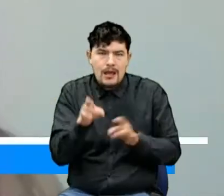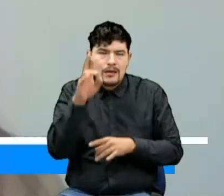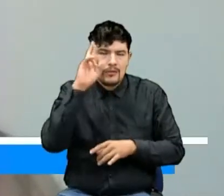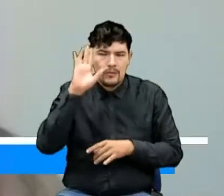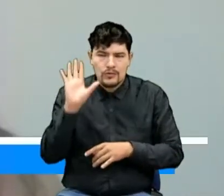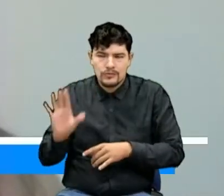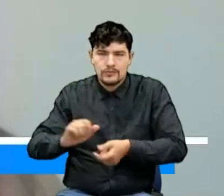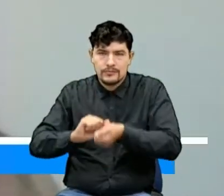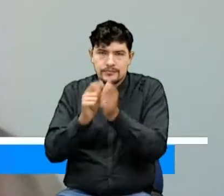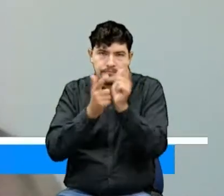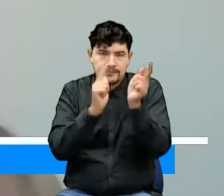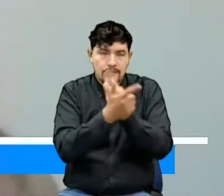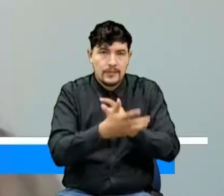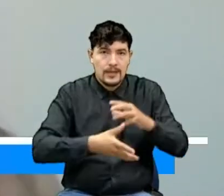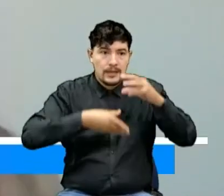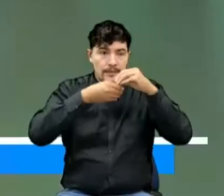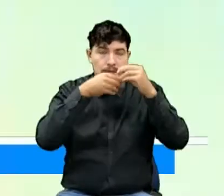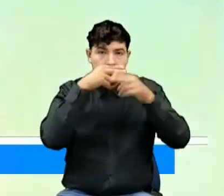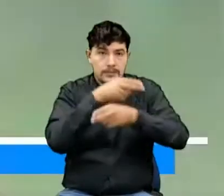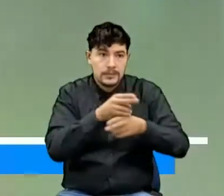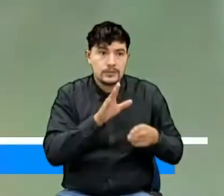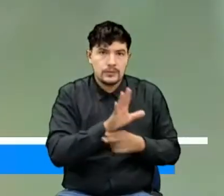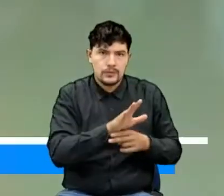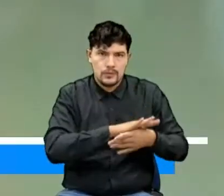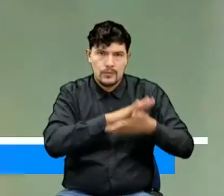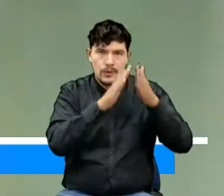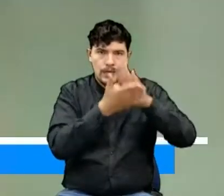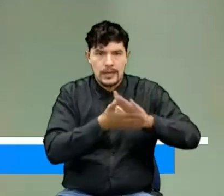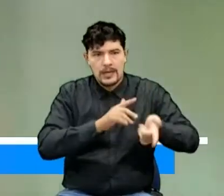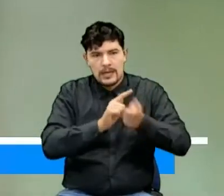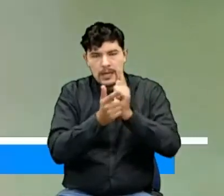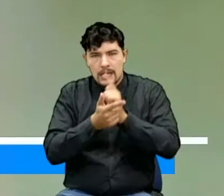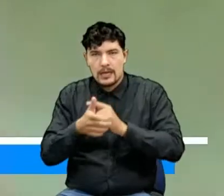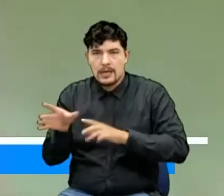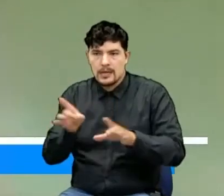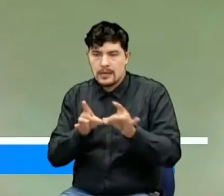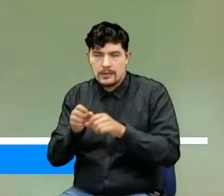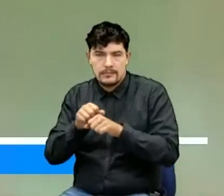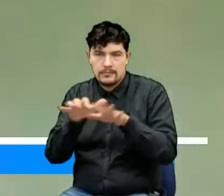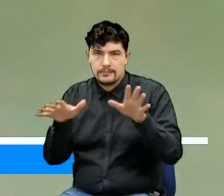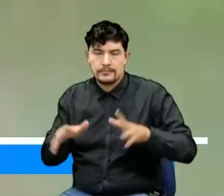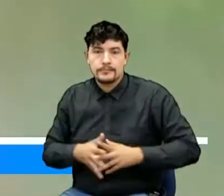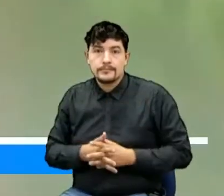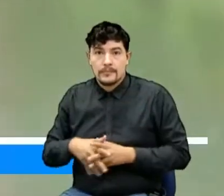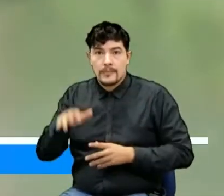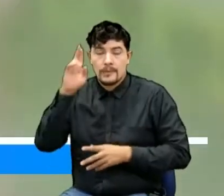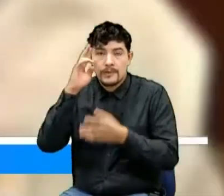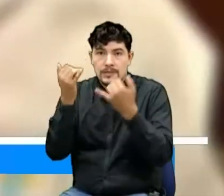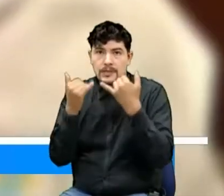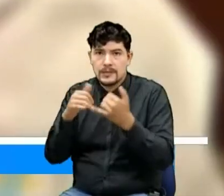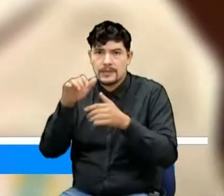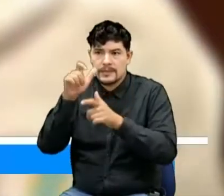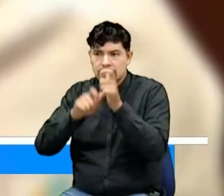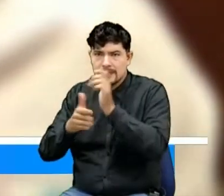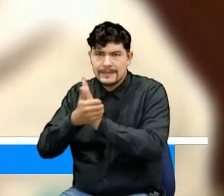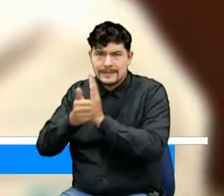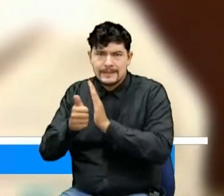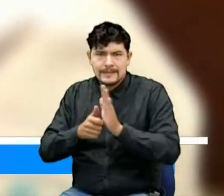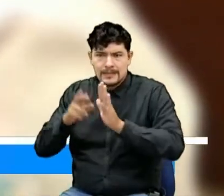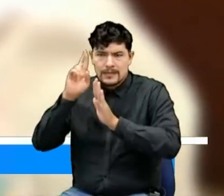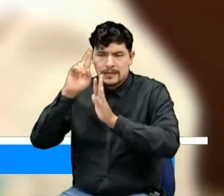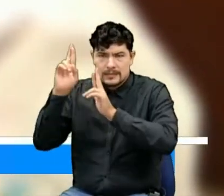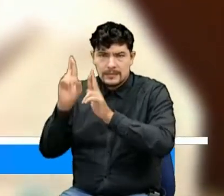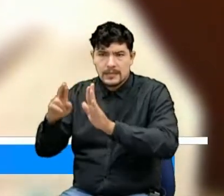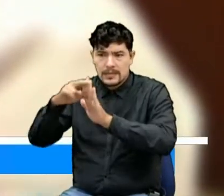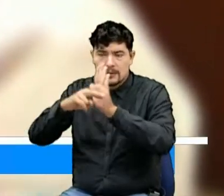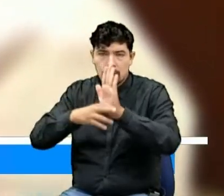mutación y que los niños son una población susceptible a transmitir. Los expertos recomiendan extremar los protocolos de bioseguridad